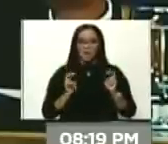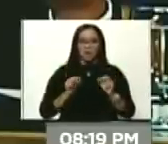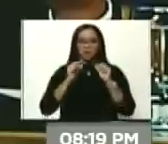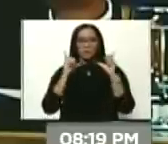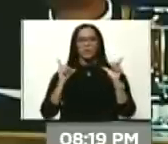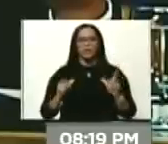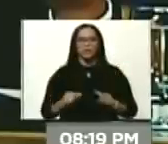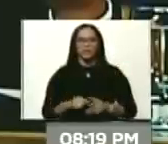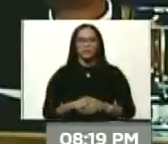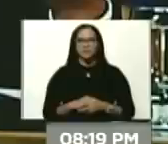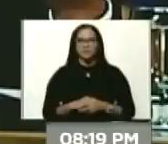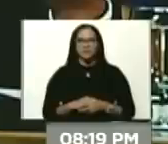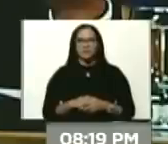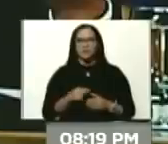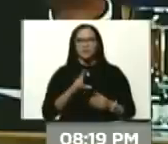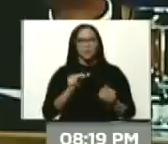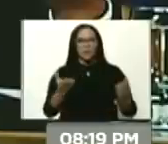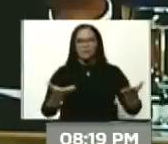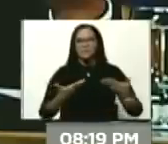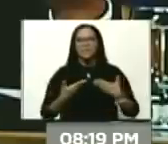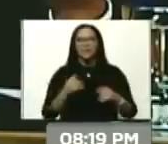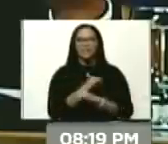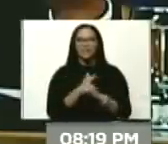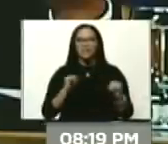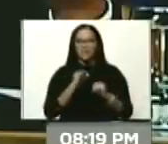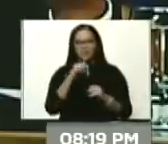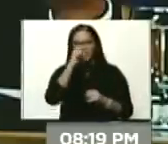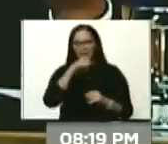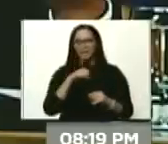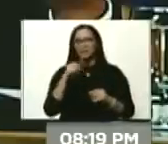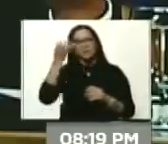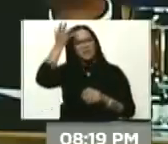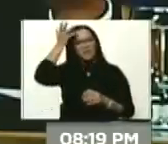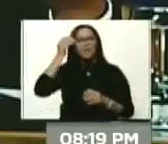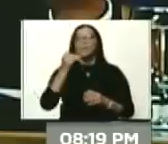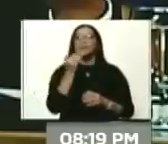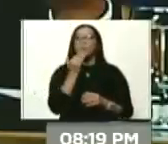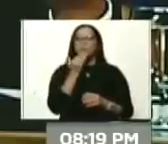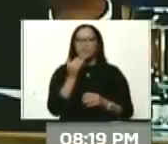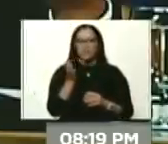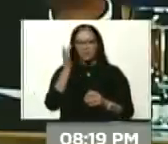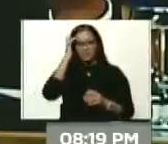es el regalo de fin de año ni de reyes pero gasta por cerca de carnaval